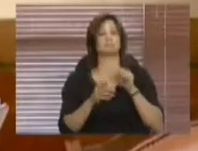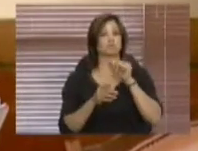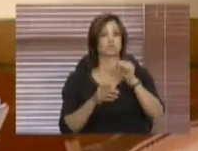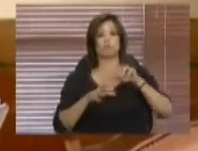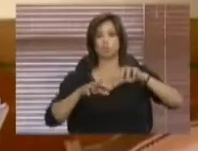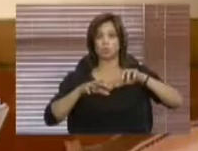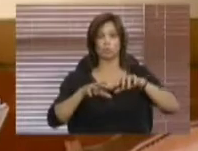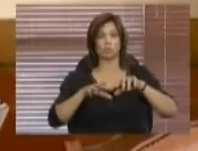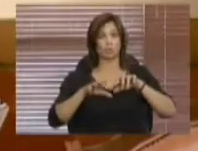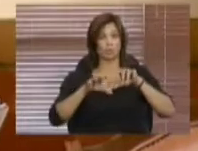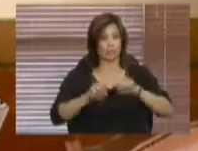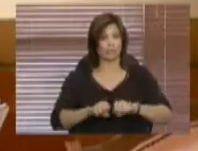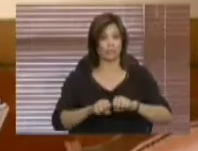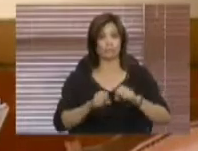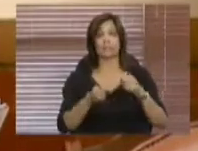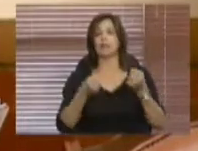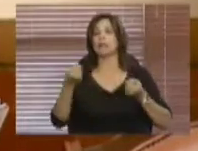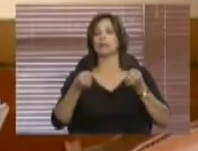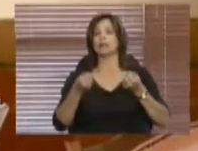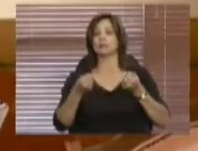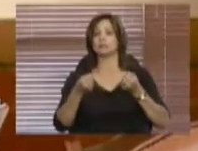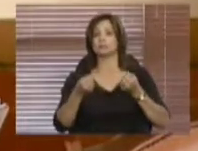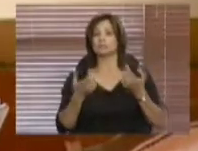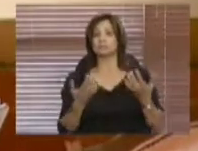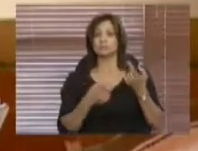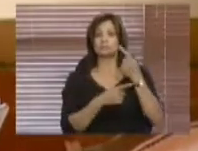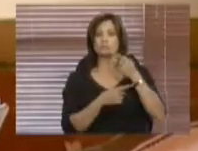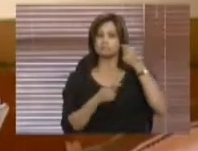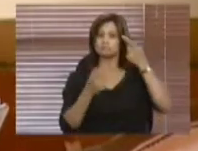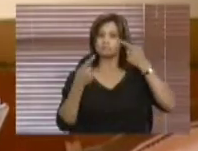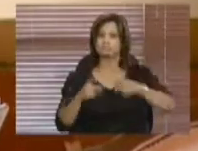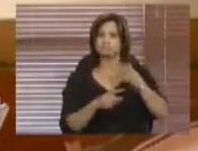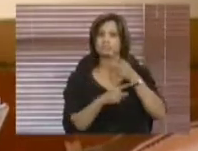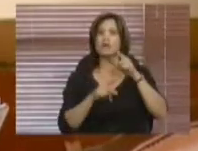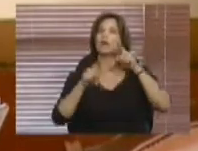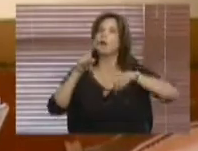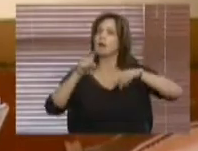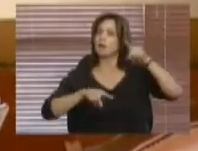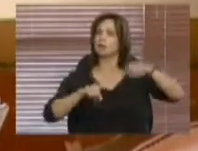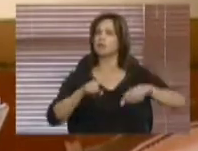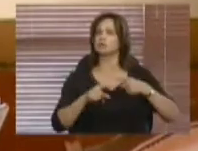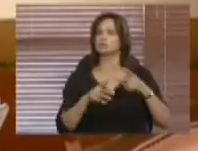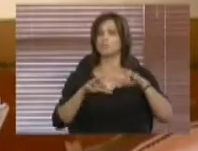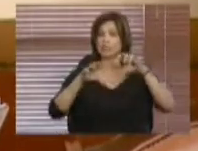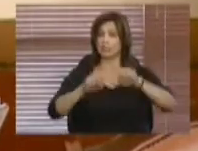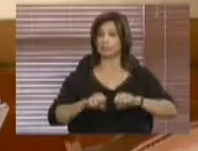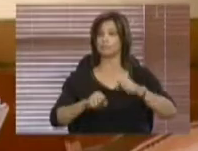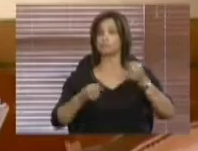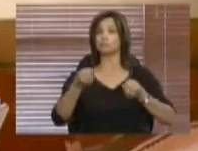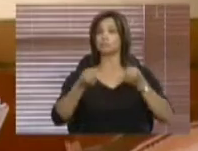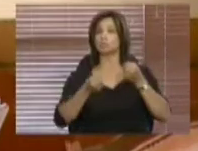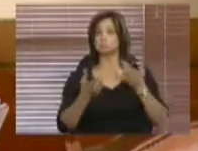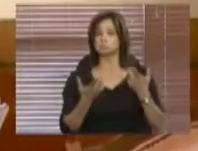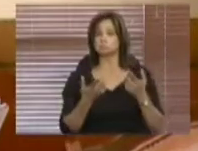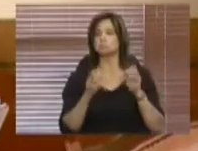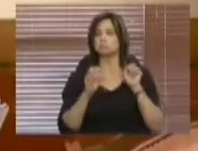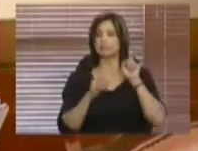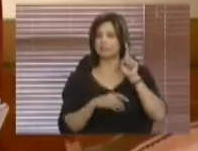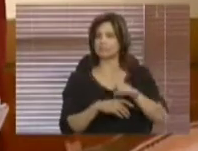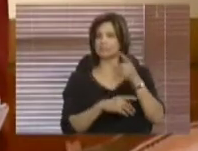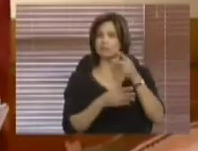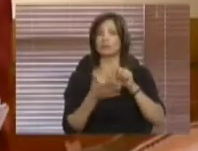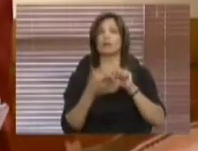retención de los vehículos. Si bien recordó que existen excepciones en las cuales las incautaciones de un vehículo son factibles.